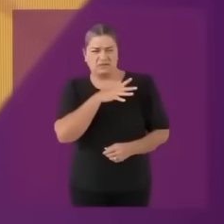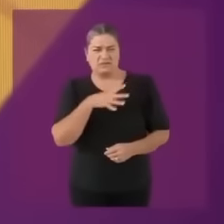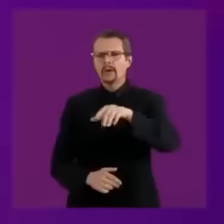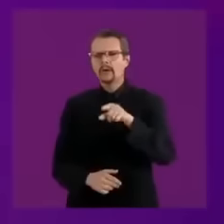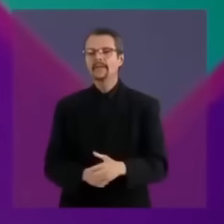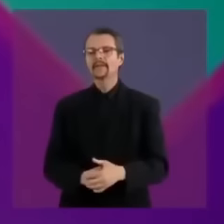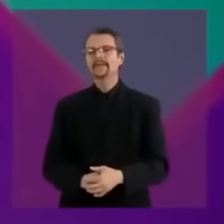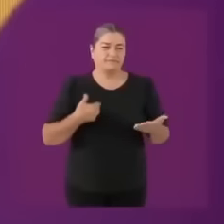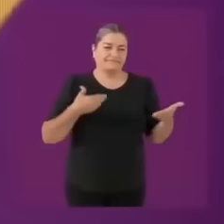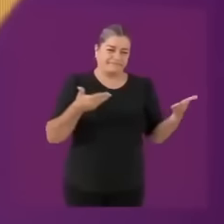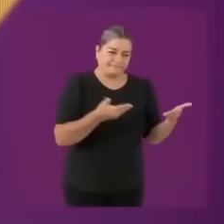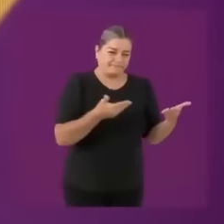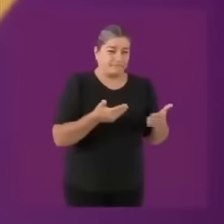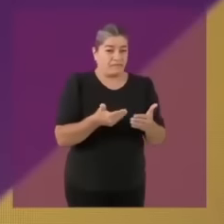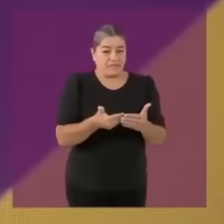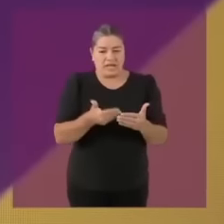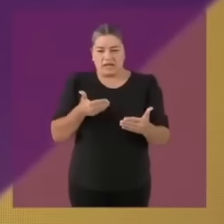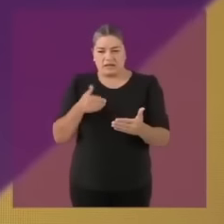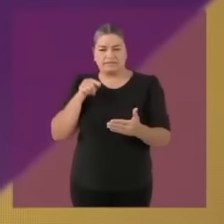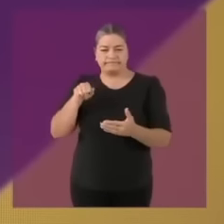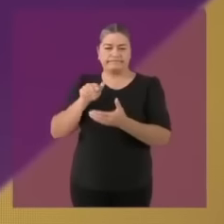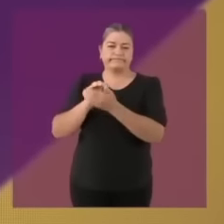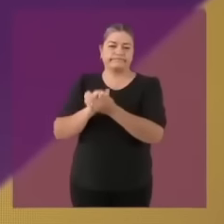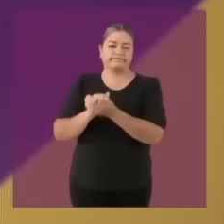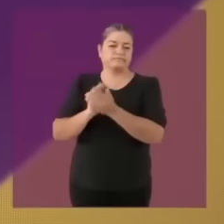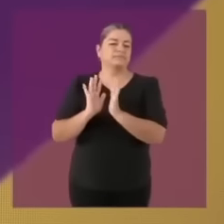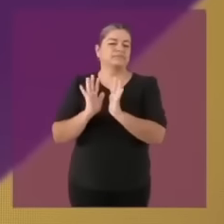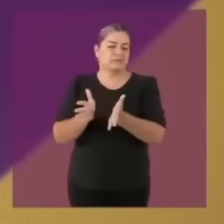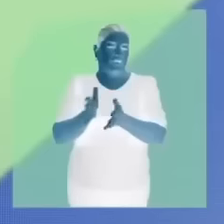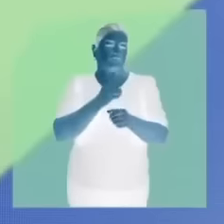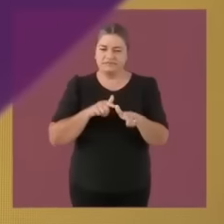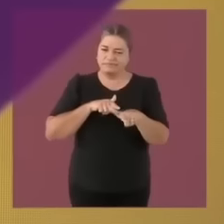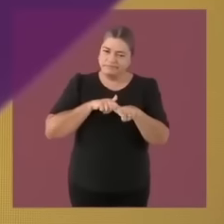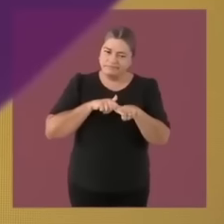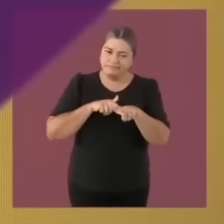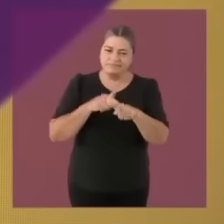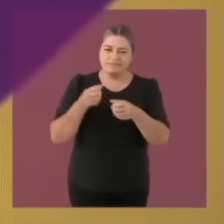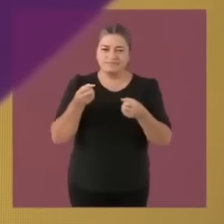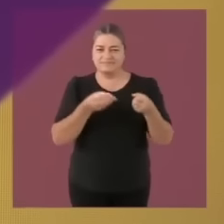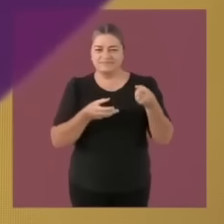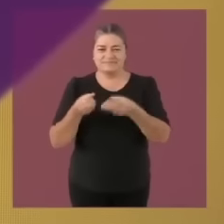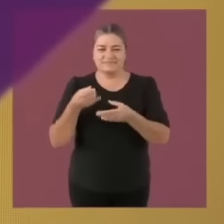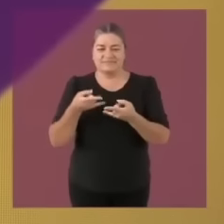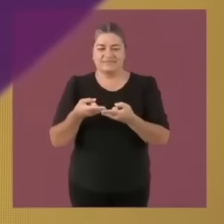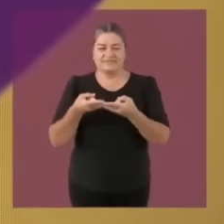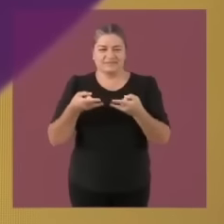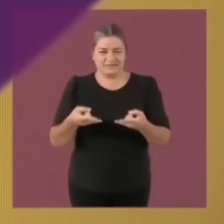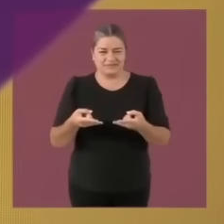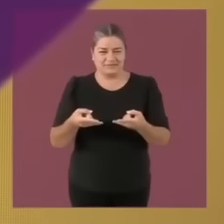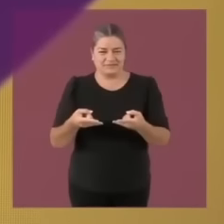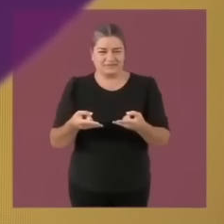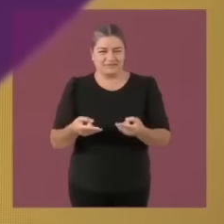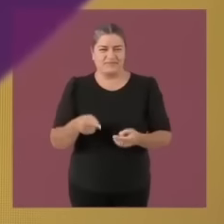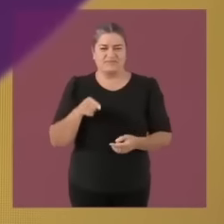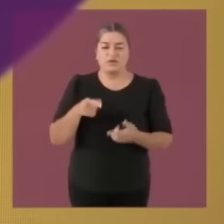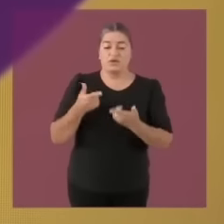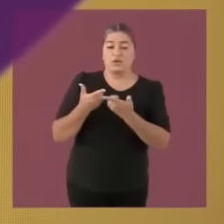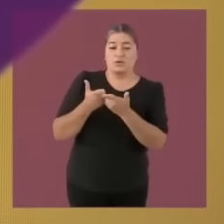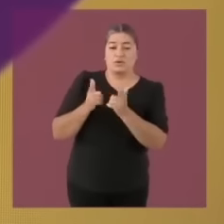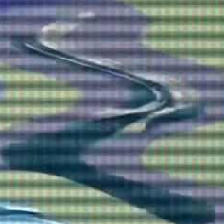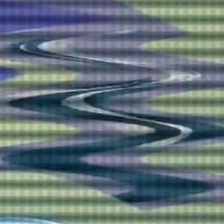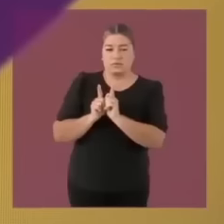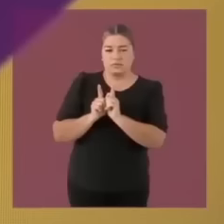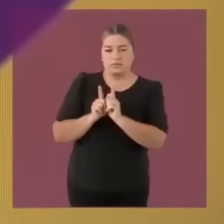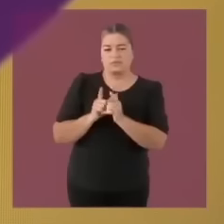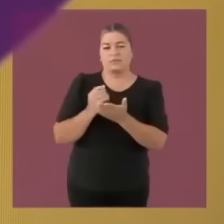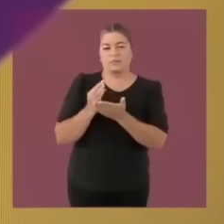a las putas Claudia Sheinbaum Pardo. Ya se me testardo, candidata de la coalición. Sigamos haciéndonos pendejos.